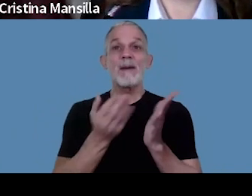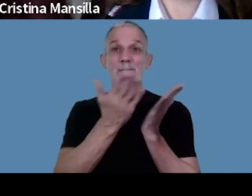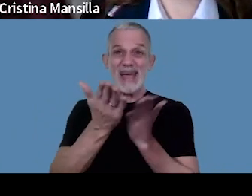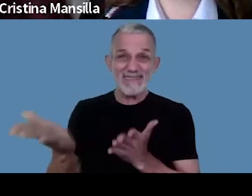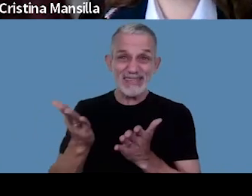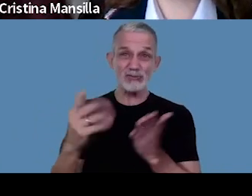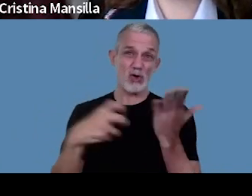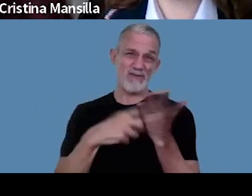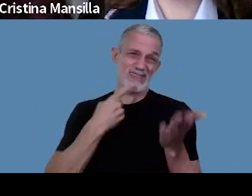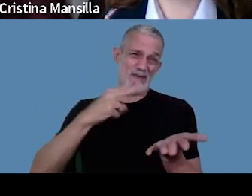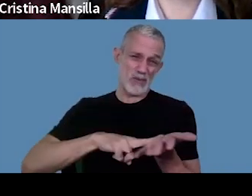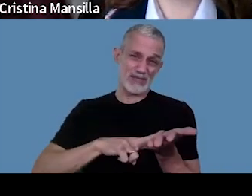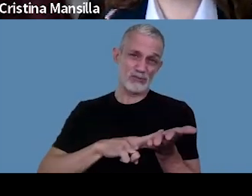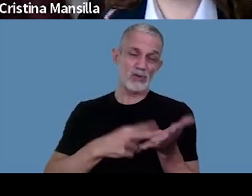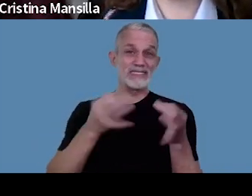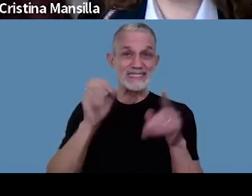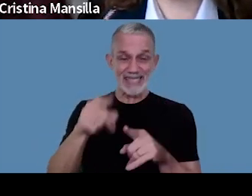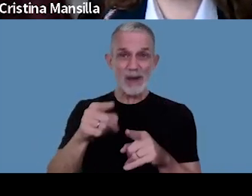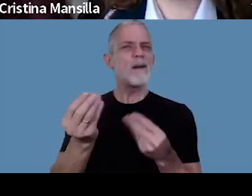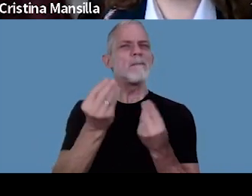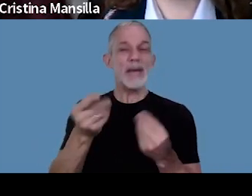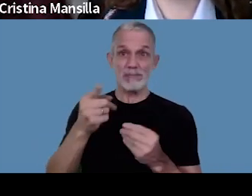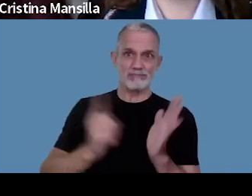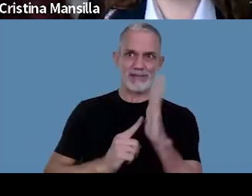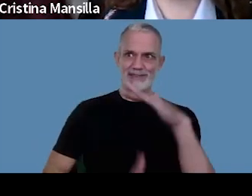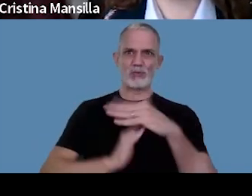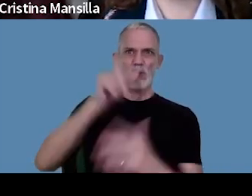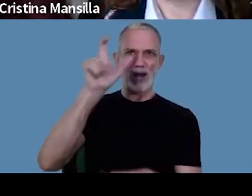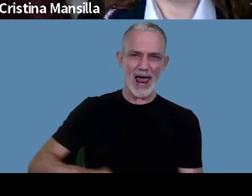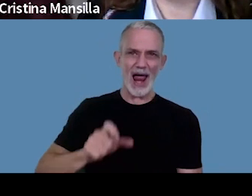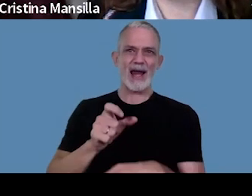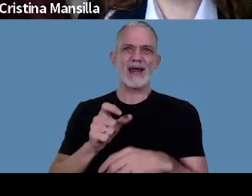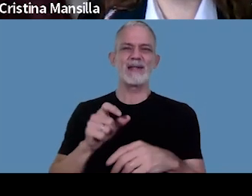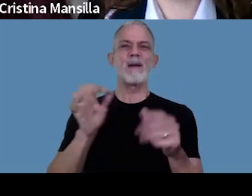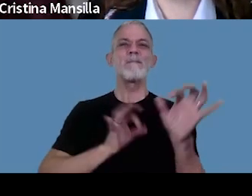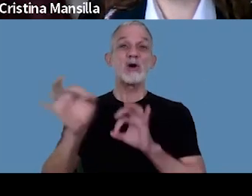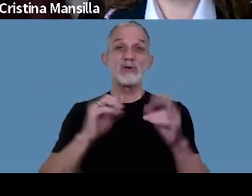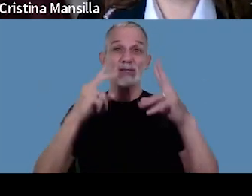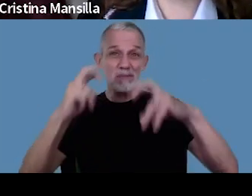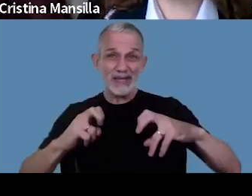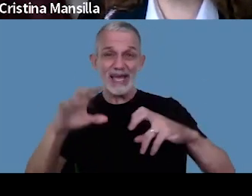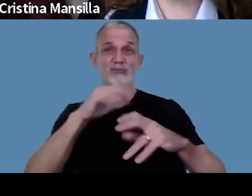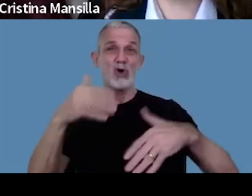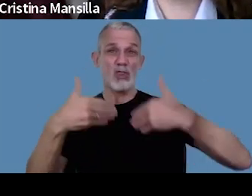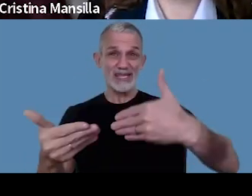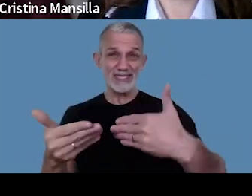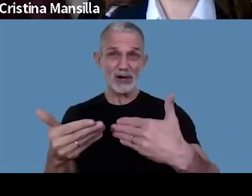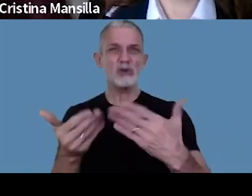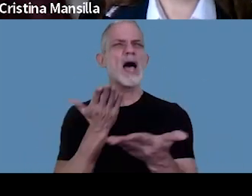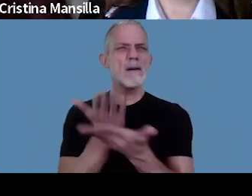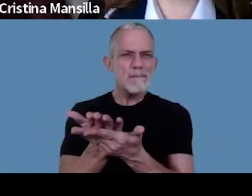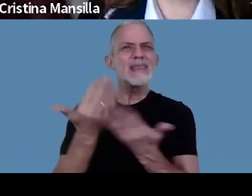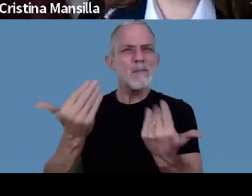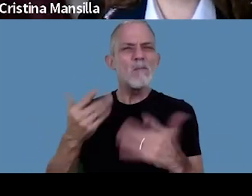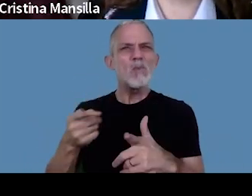fiscal la posibilidad de que el titular del proyecto de investigación o desarrollo solicite